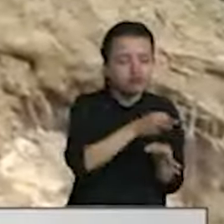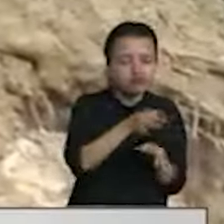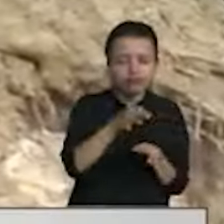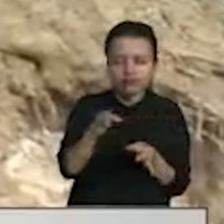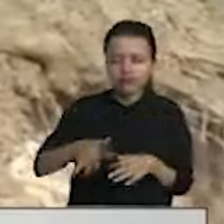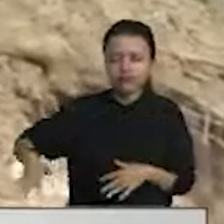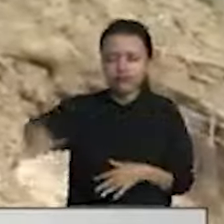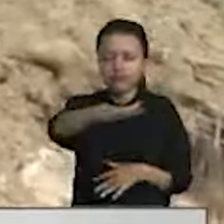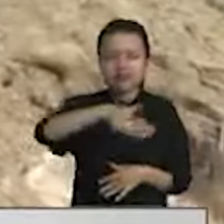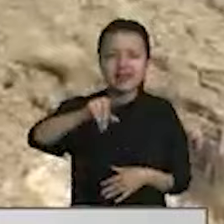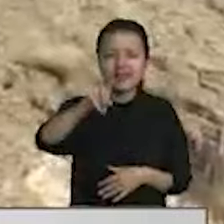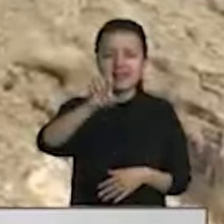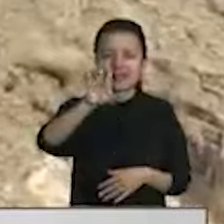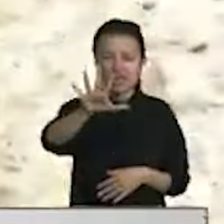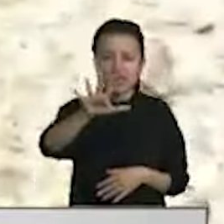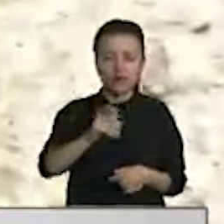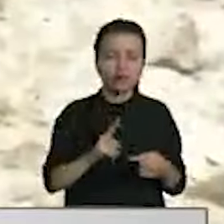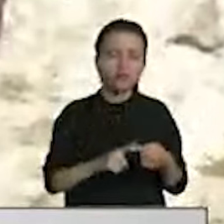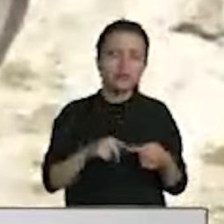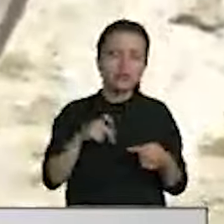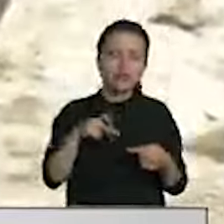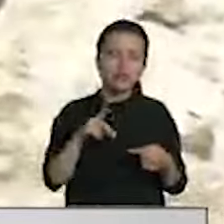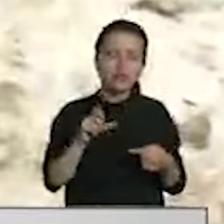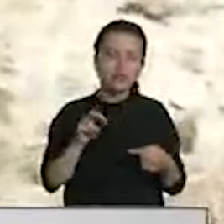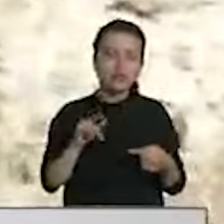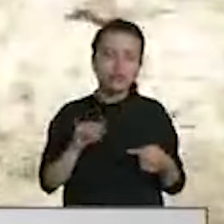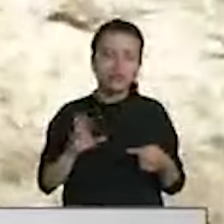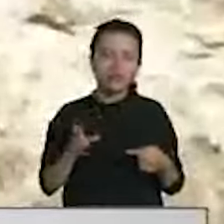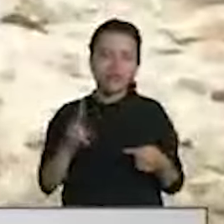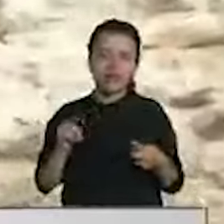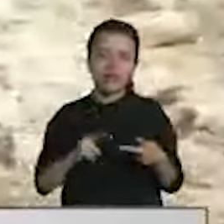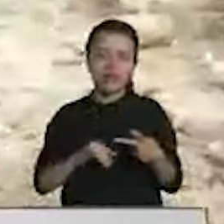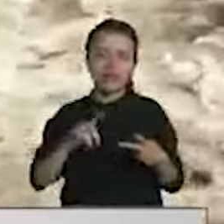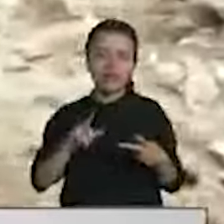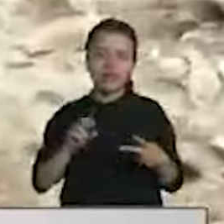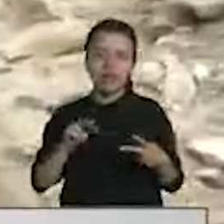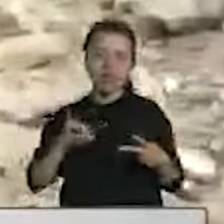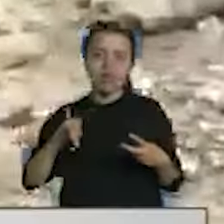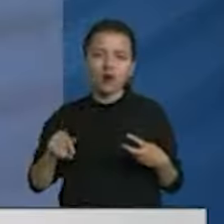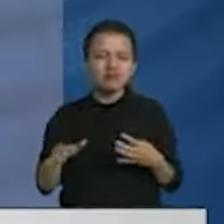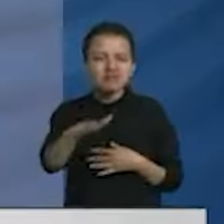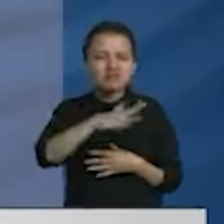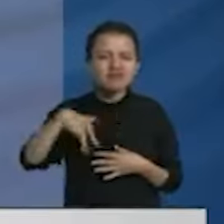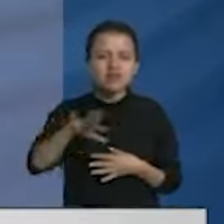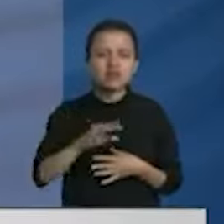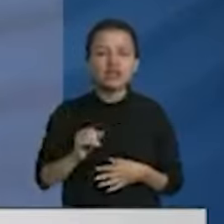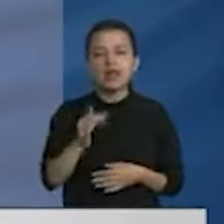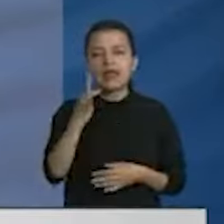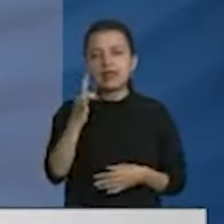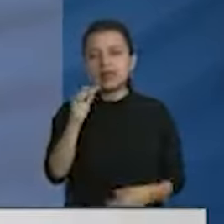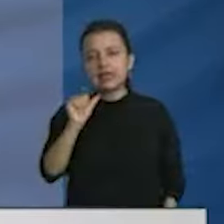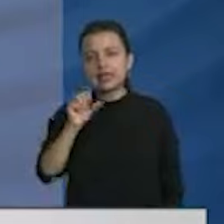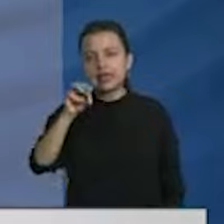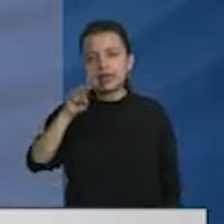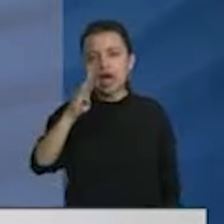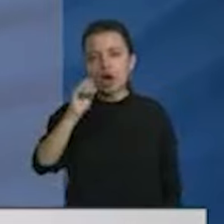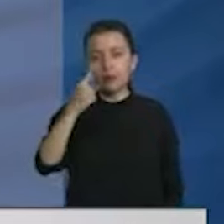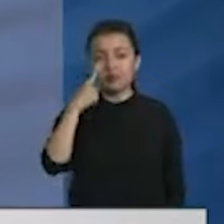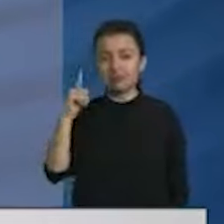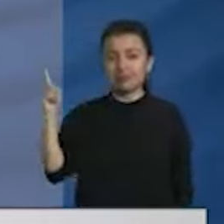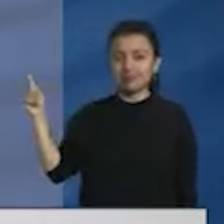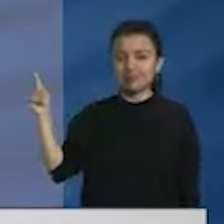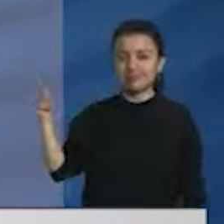de los corregimientos de Playa Rica, Huicitó, Los Andes y San Juan del municipio del Tambo, Cauca, luego de un deslizamiento de tierra en el sector